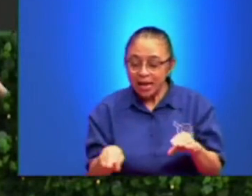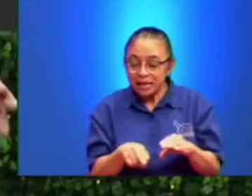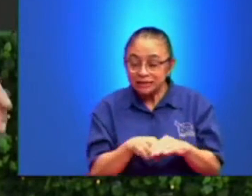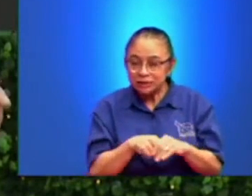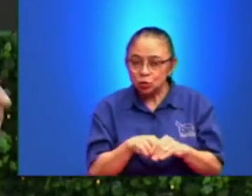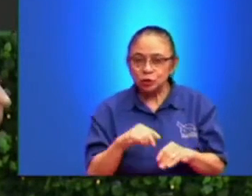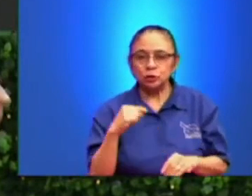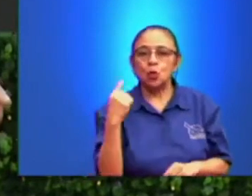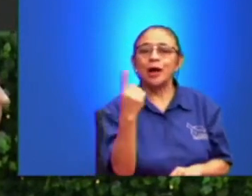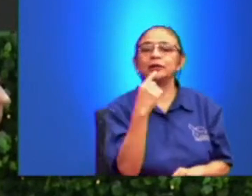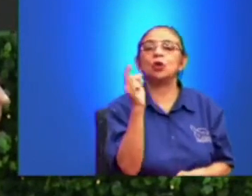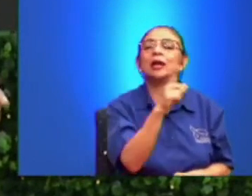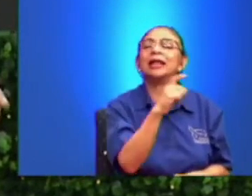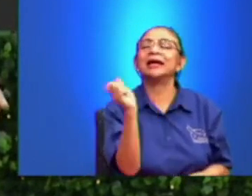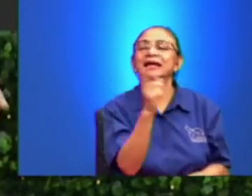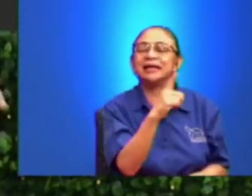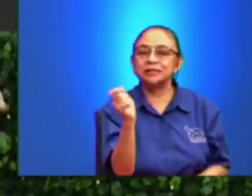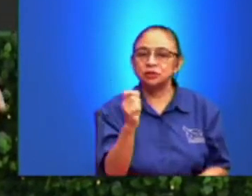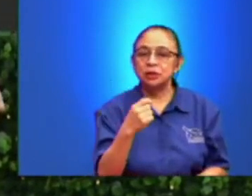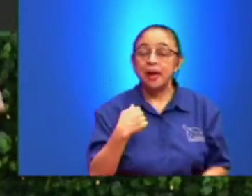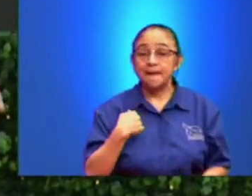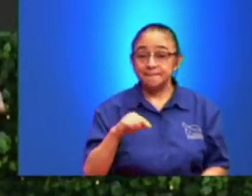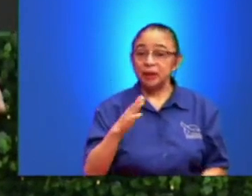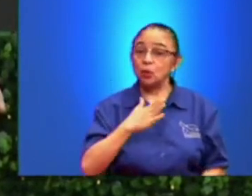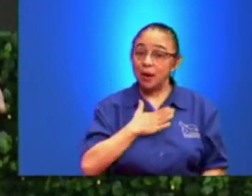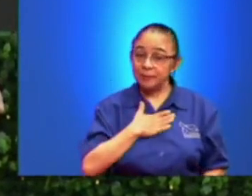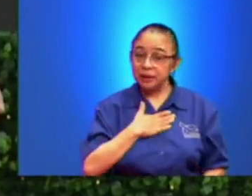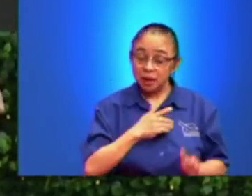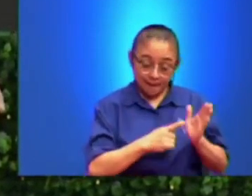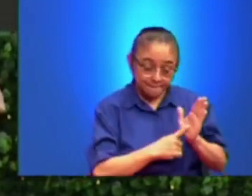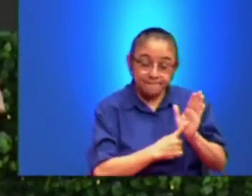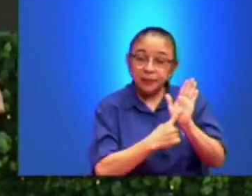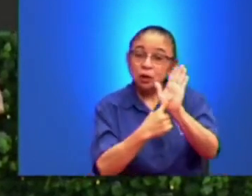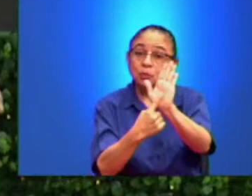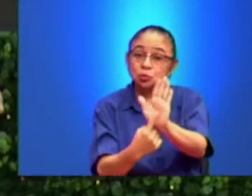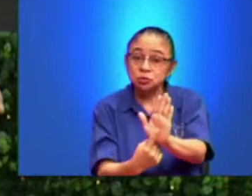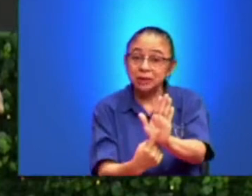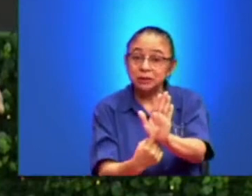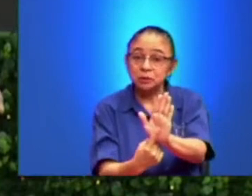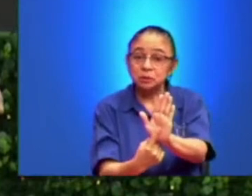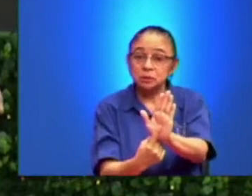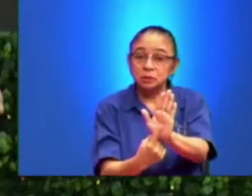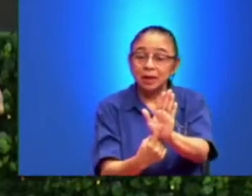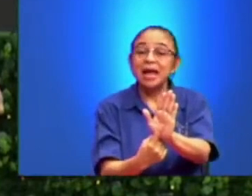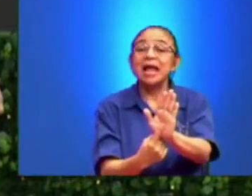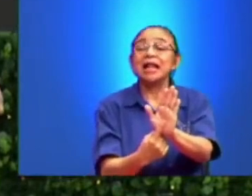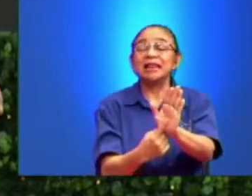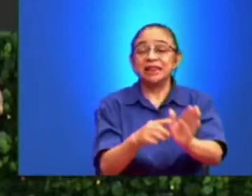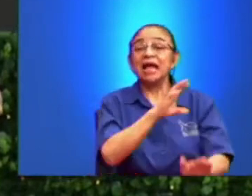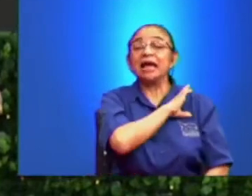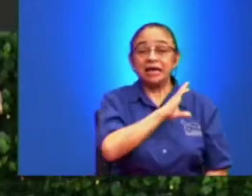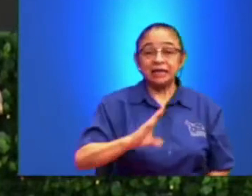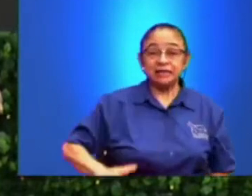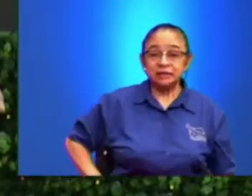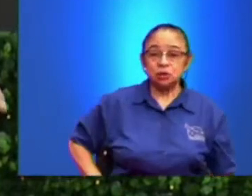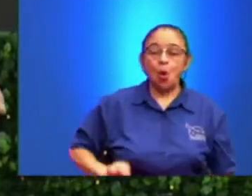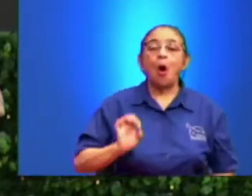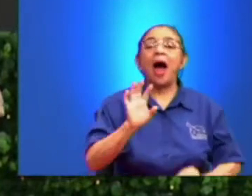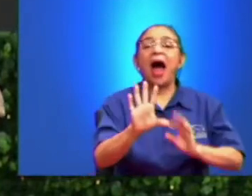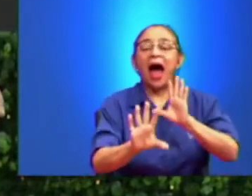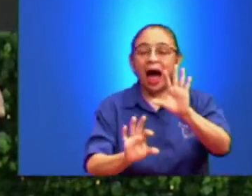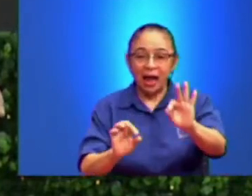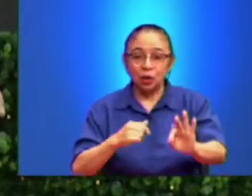generaciones eran pero me ha sido mostrado y yo les quiero mostrar el misterio de cristo entonces es algo que